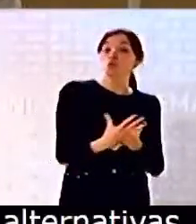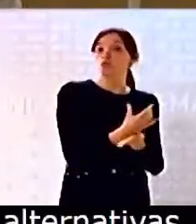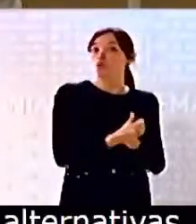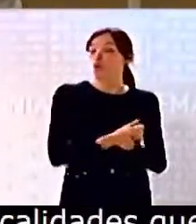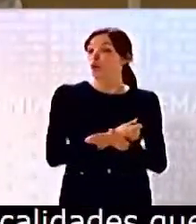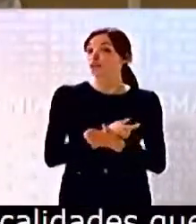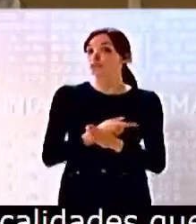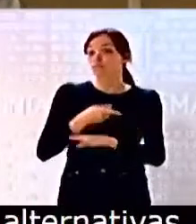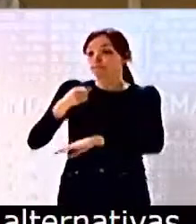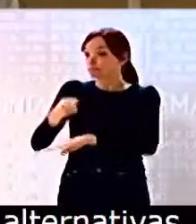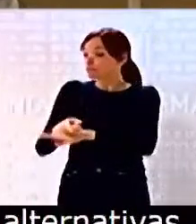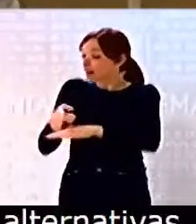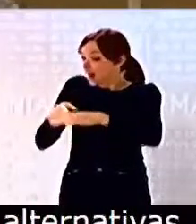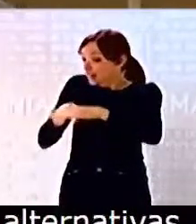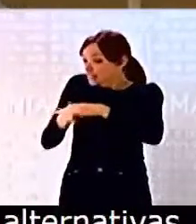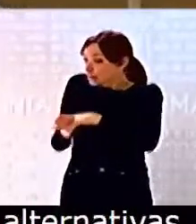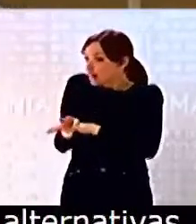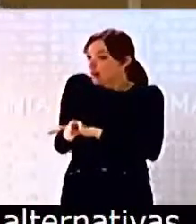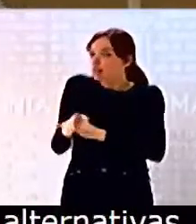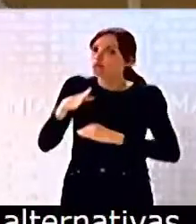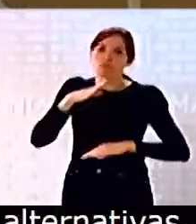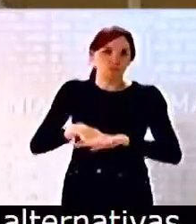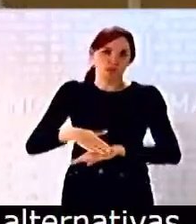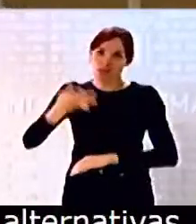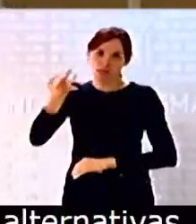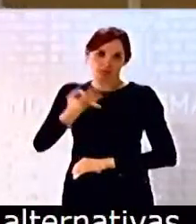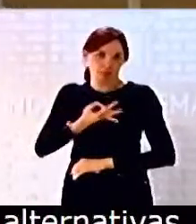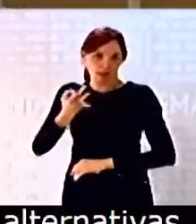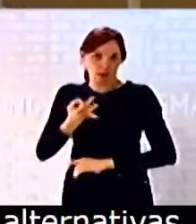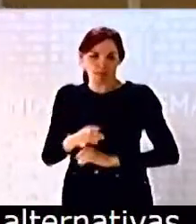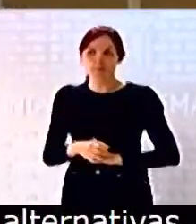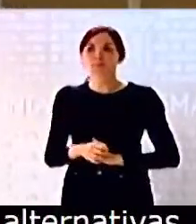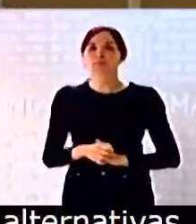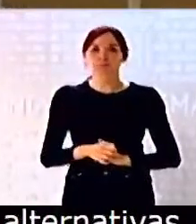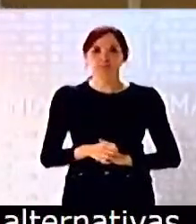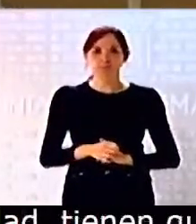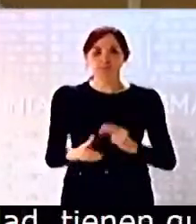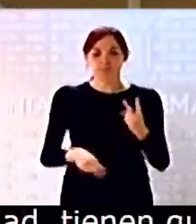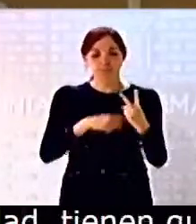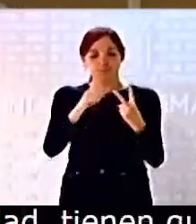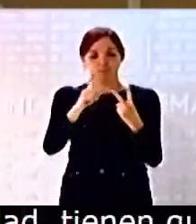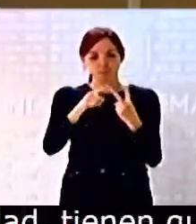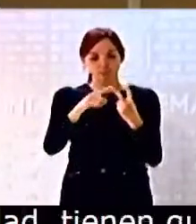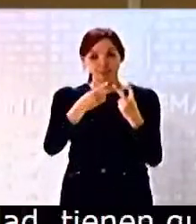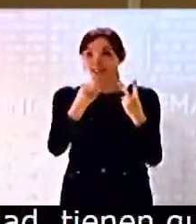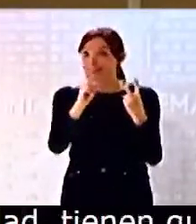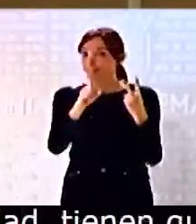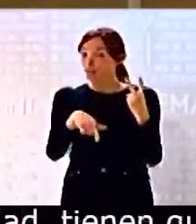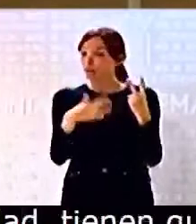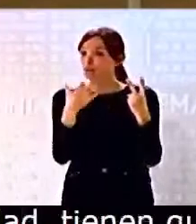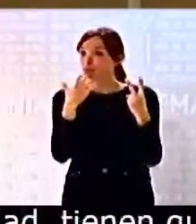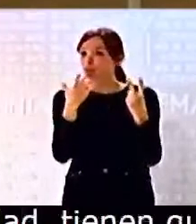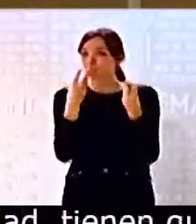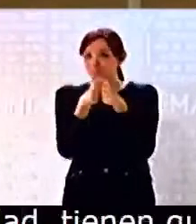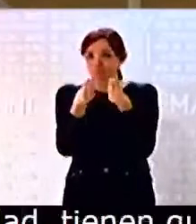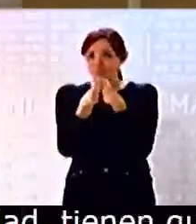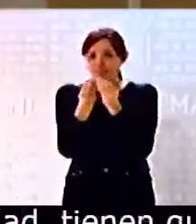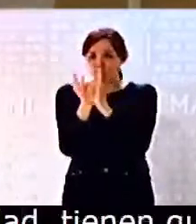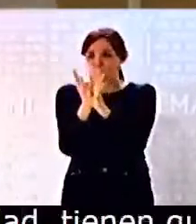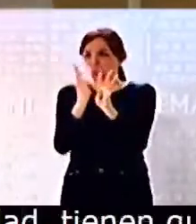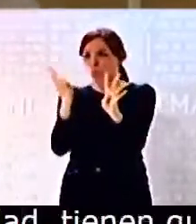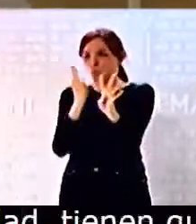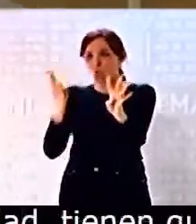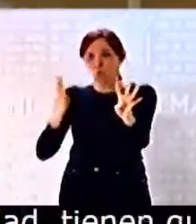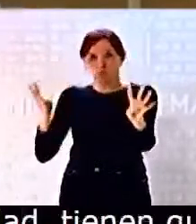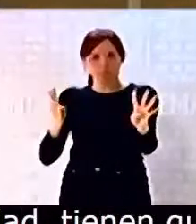el requisito de accesibilidad, tienen que cumplir el requisito de que no se produzcan aglomeraciones